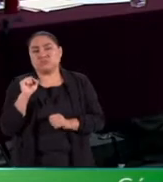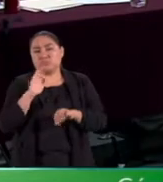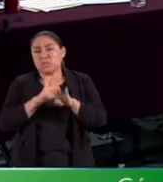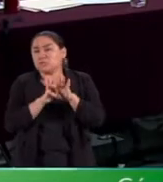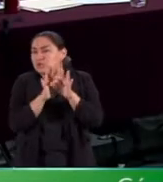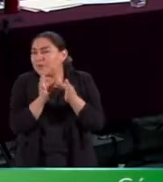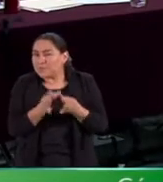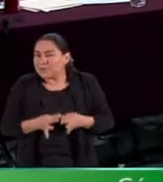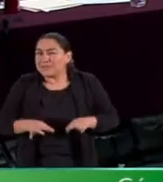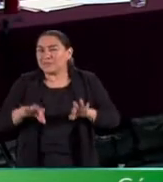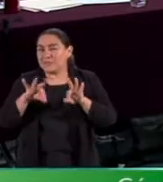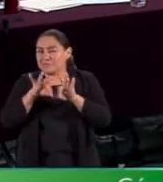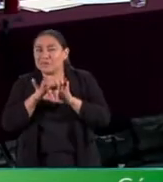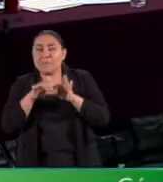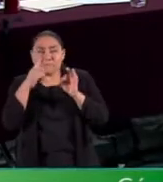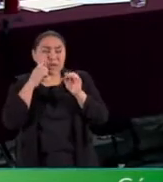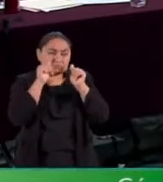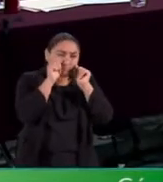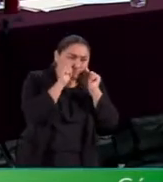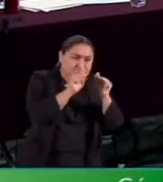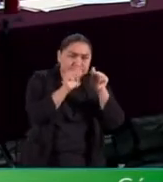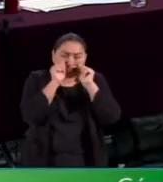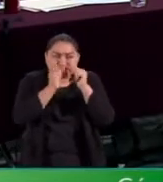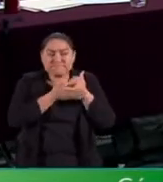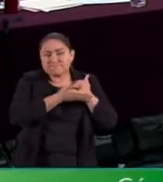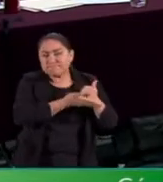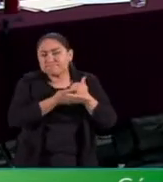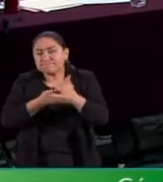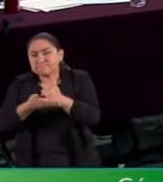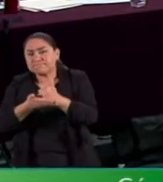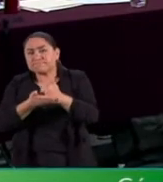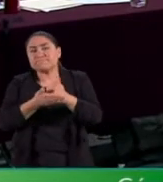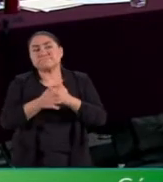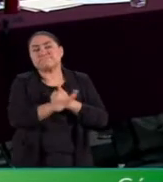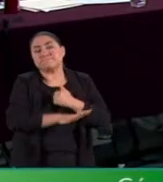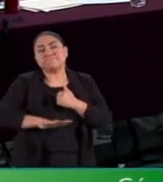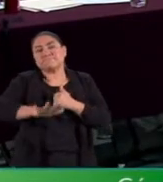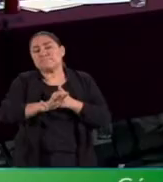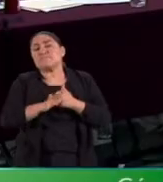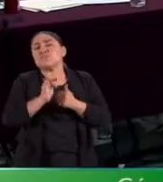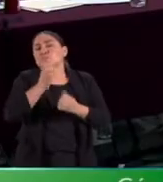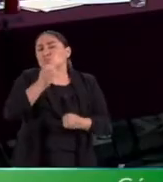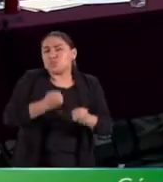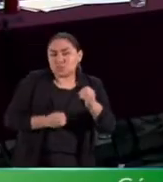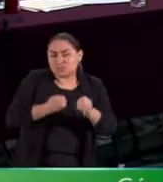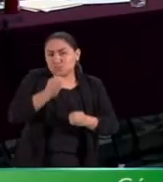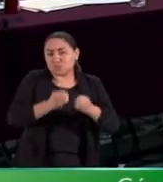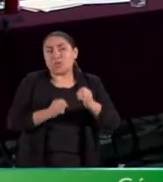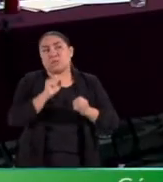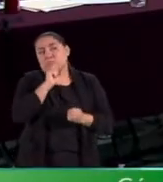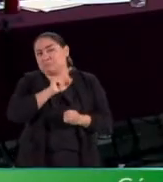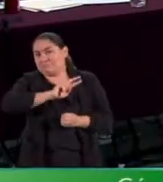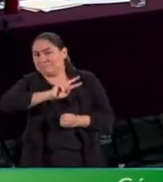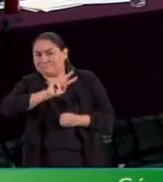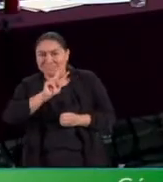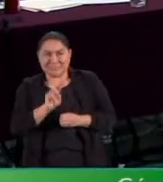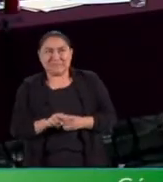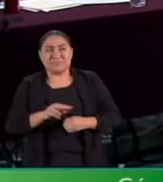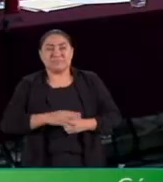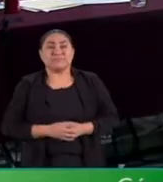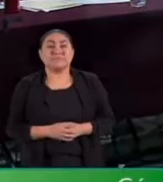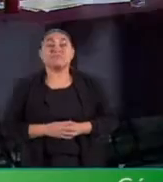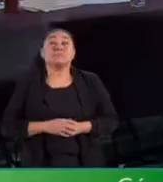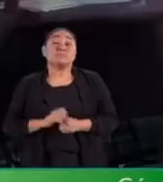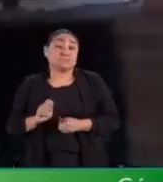con detalle los casos para poder su semilla a la justicia cotidiana y por lo tanto verdadera.